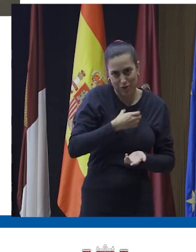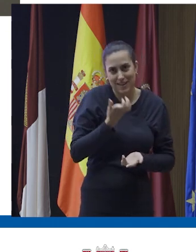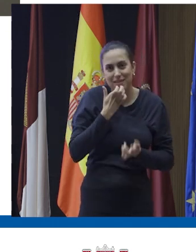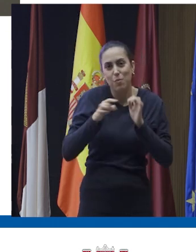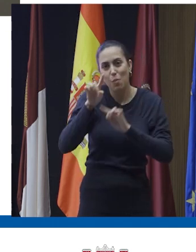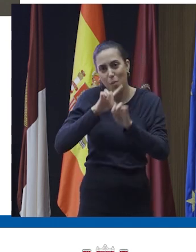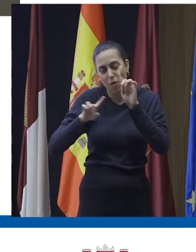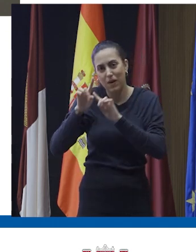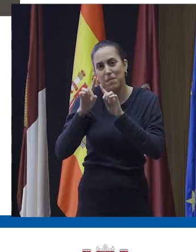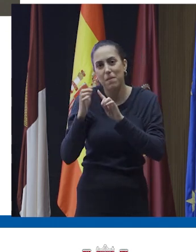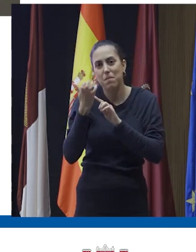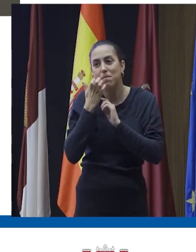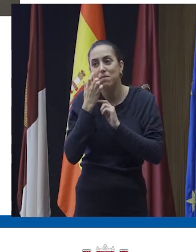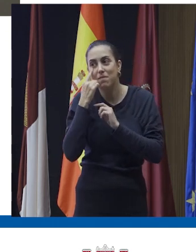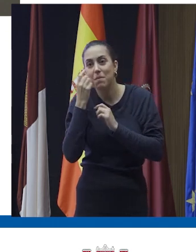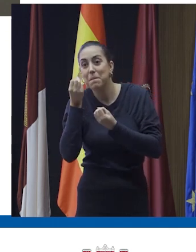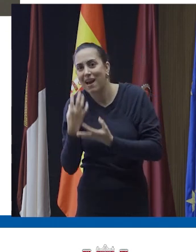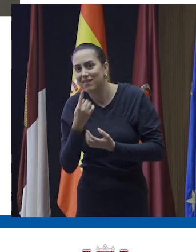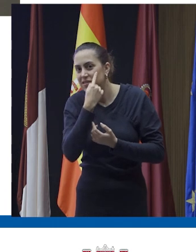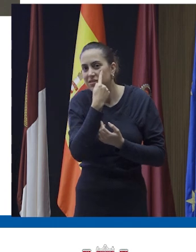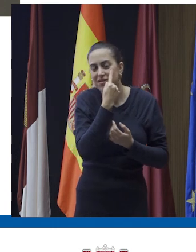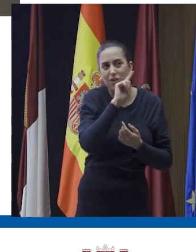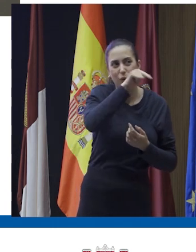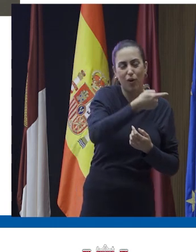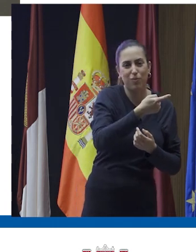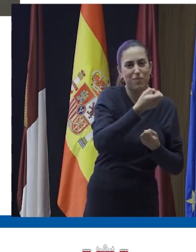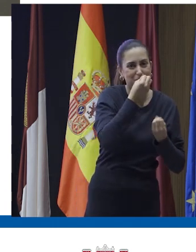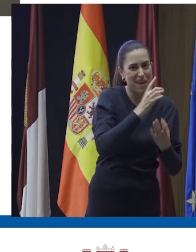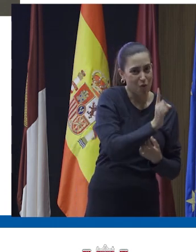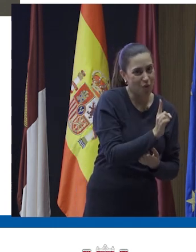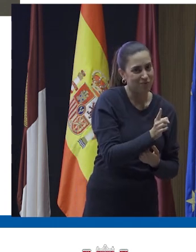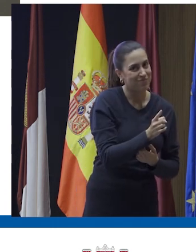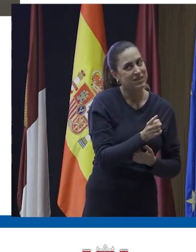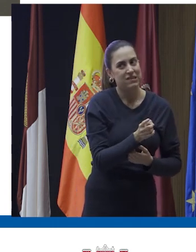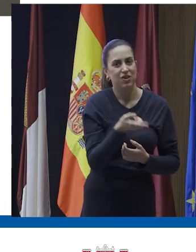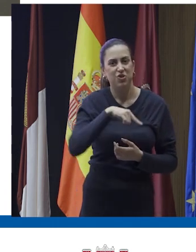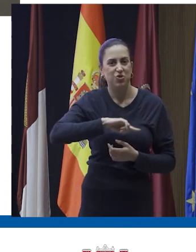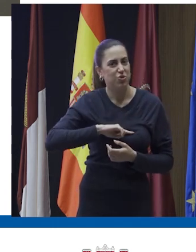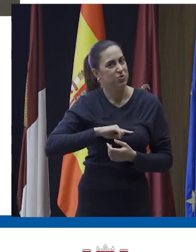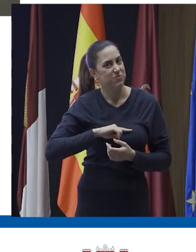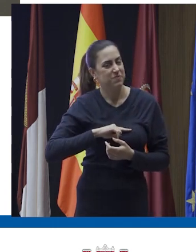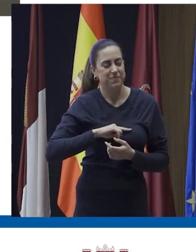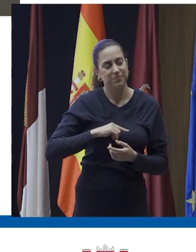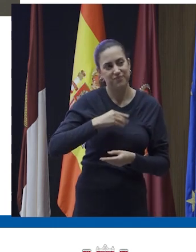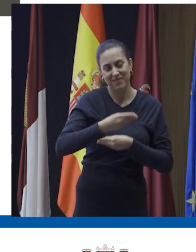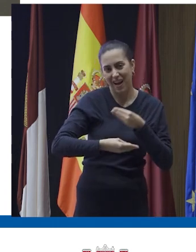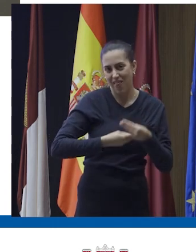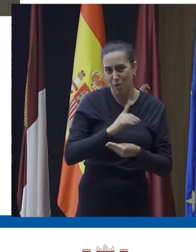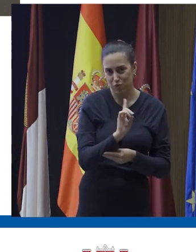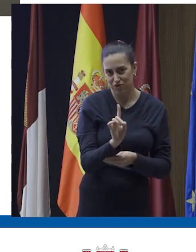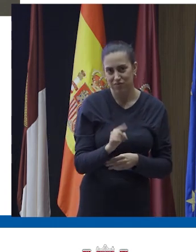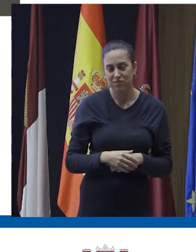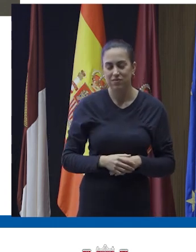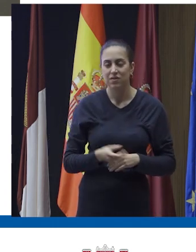y luego el otro ojo no termina de recuperar, pues normalmente no suele ser la opción más habitual. Entonces, ¿qué es lo que realmente